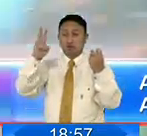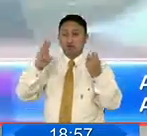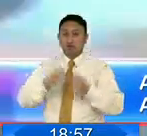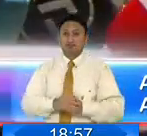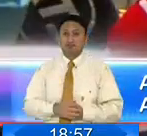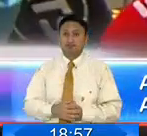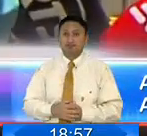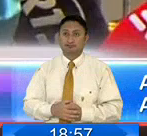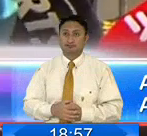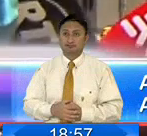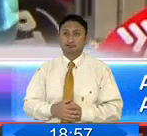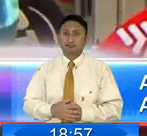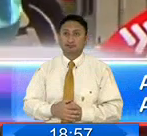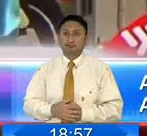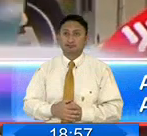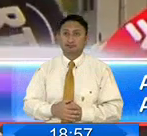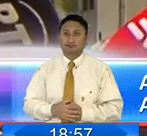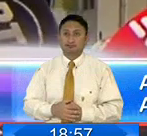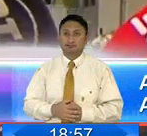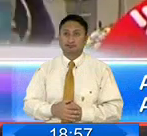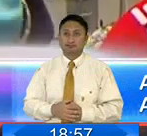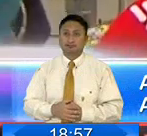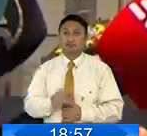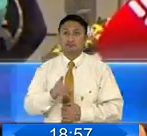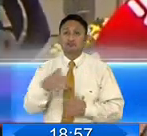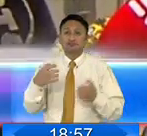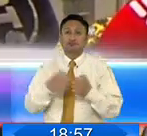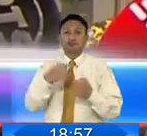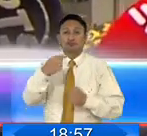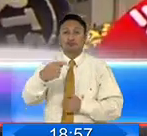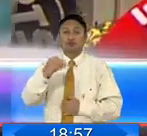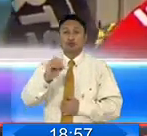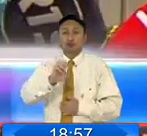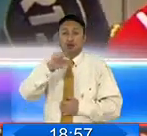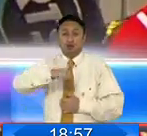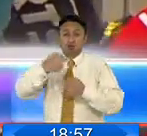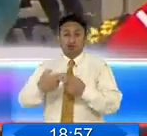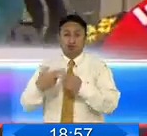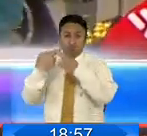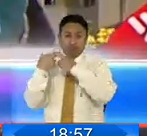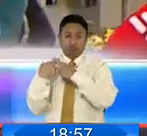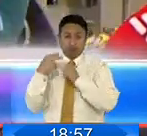2012-2016. Está hecho cargo en este caso un equipo del GOE, las personas responsables